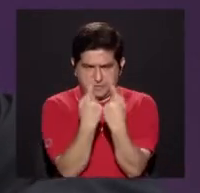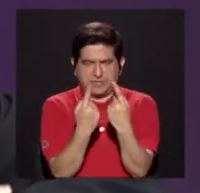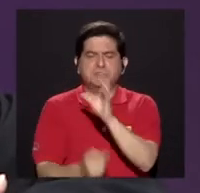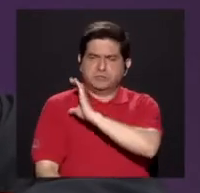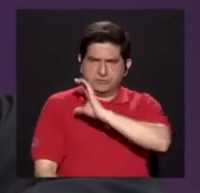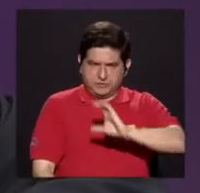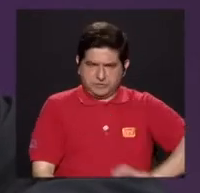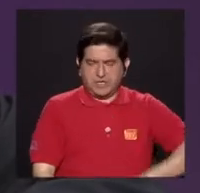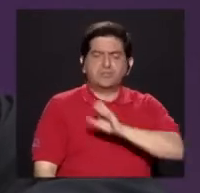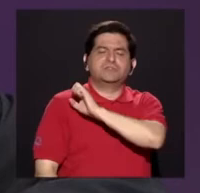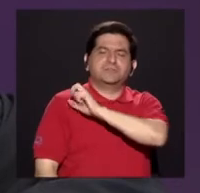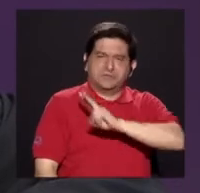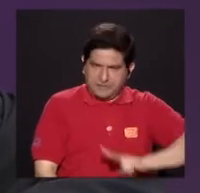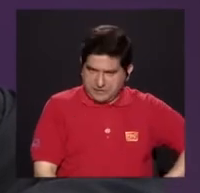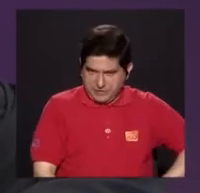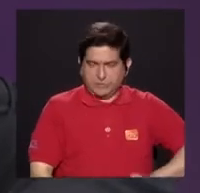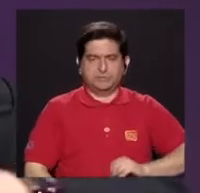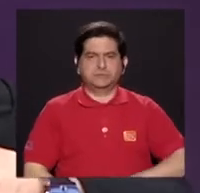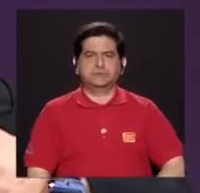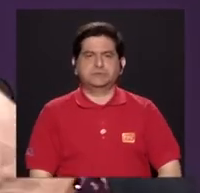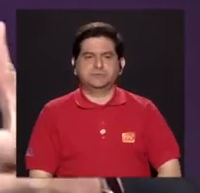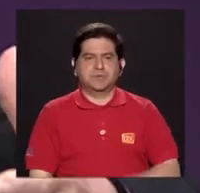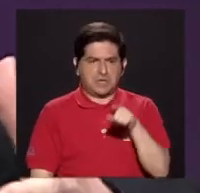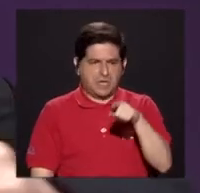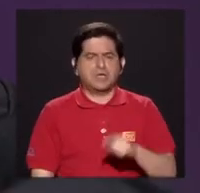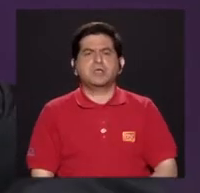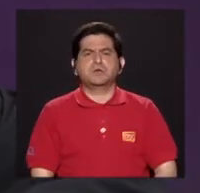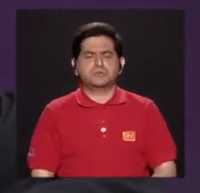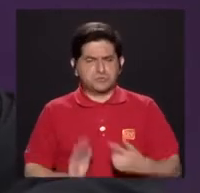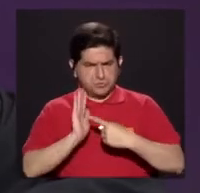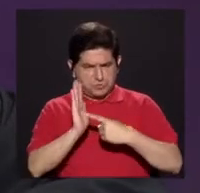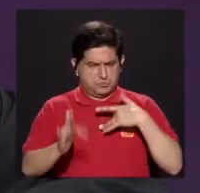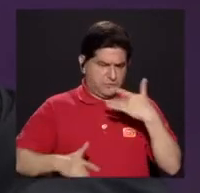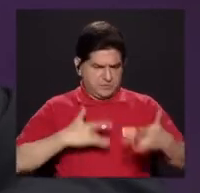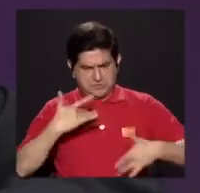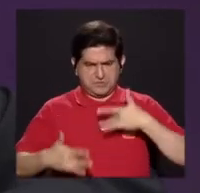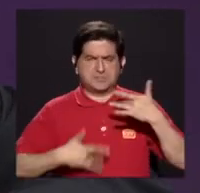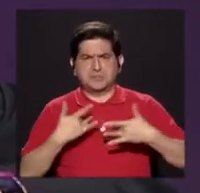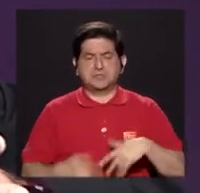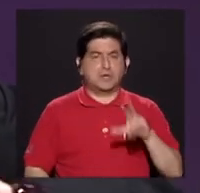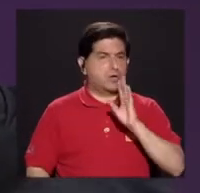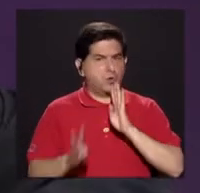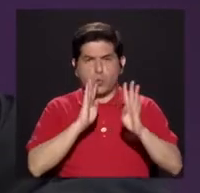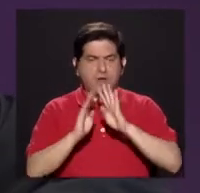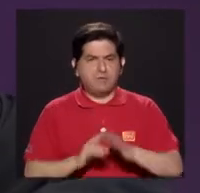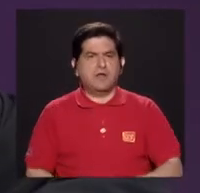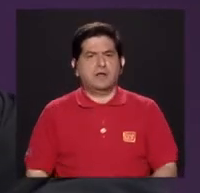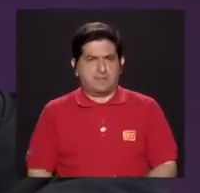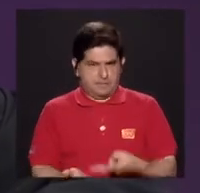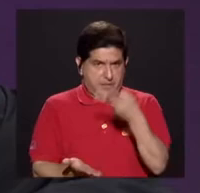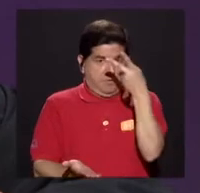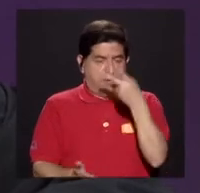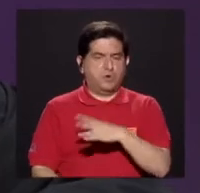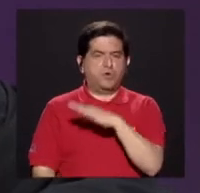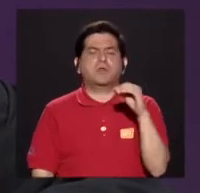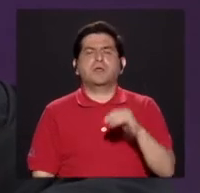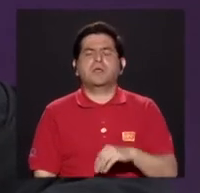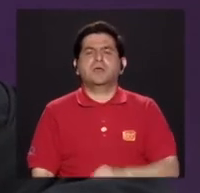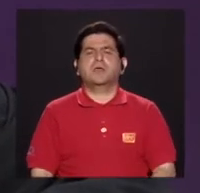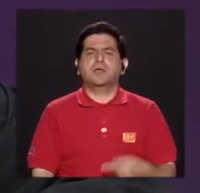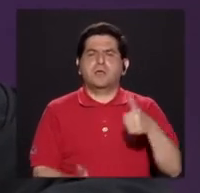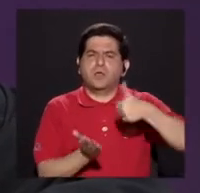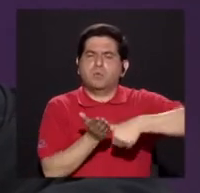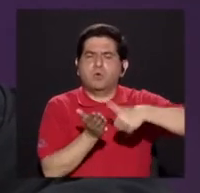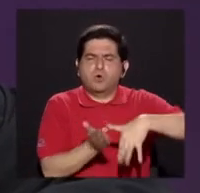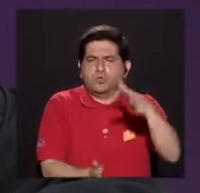cristianos, evangélicos, se hace sentir, ¿verdad?, para no hablar de valor, se hace sentir, y que el voto de las